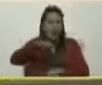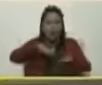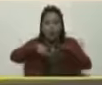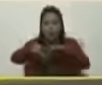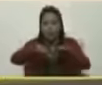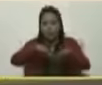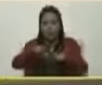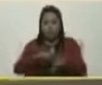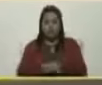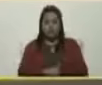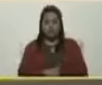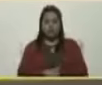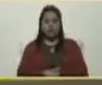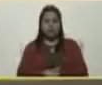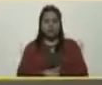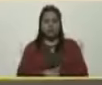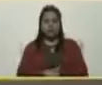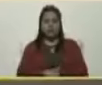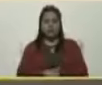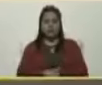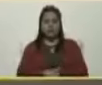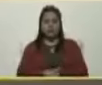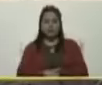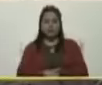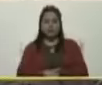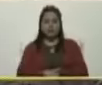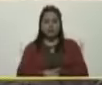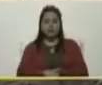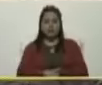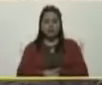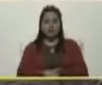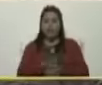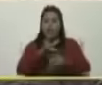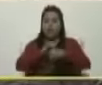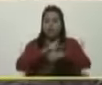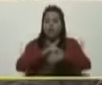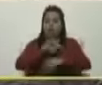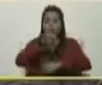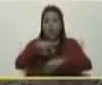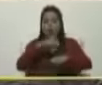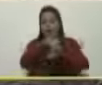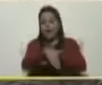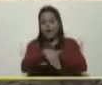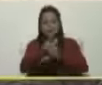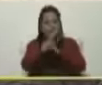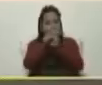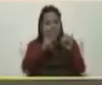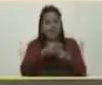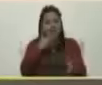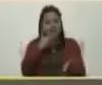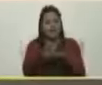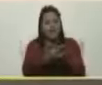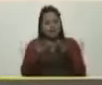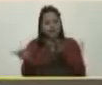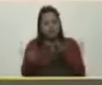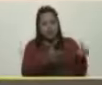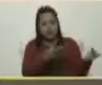Bueno, el doctor Jorge, contento. De verdad, gracias por la invitación, presidente. Yo creo que era